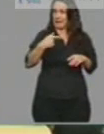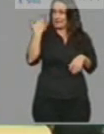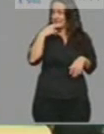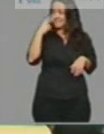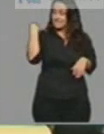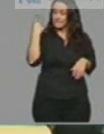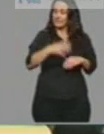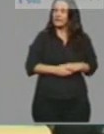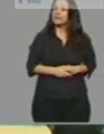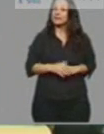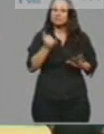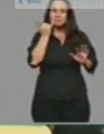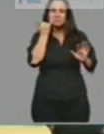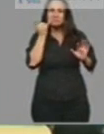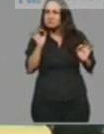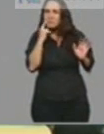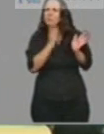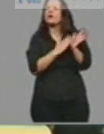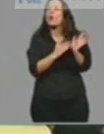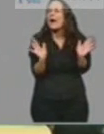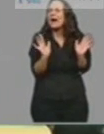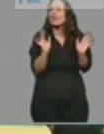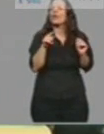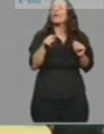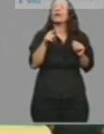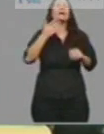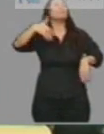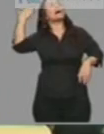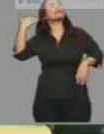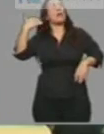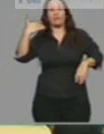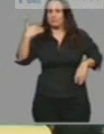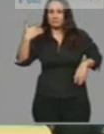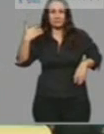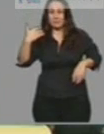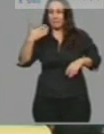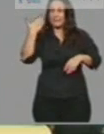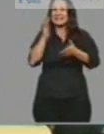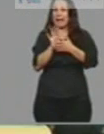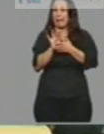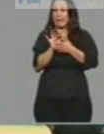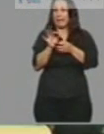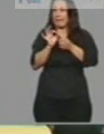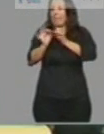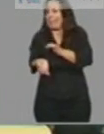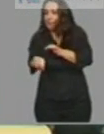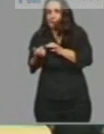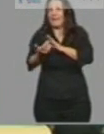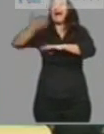se ha comprobado definitivamente que el pasado, y sobre todo en economía, siempre está a la vuelta de la esquina,